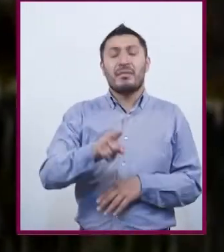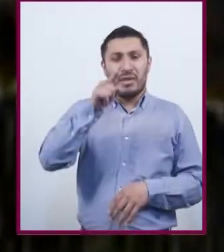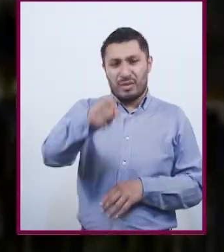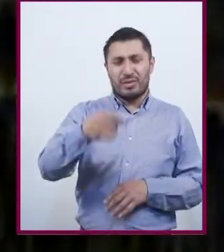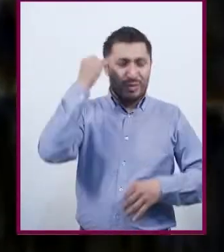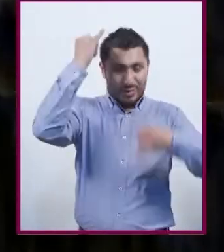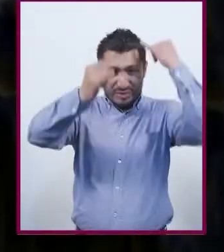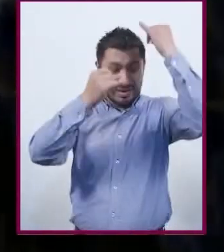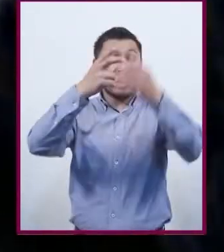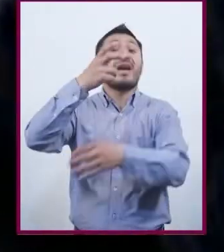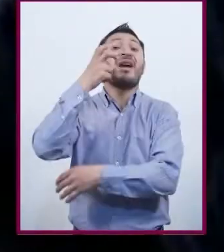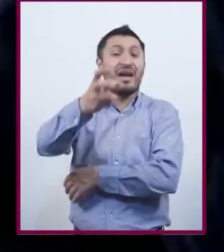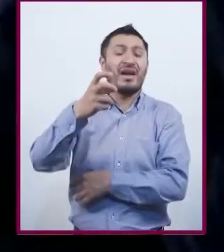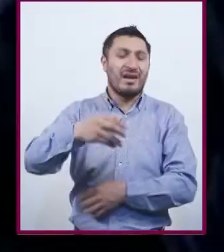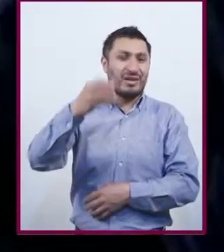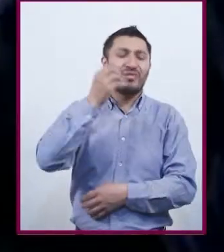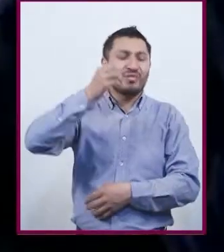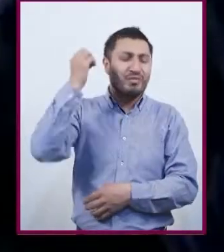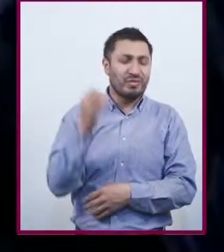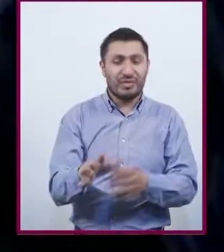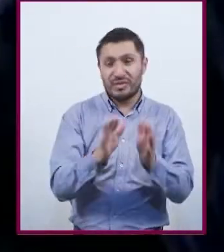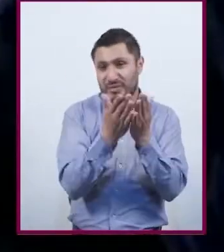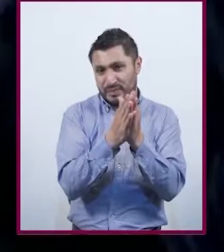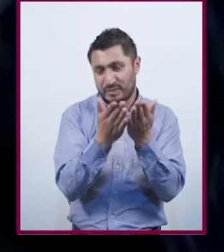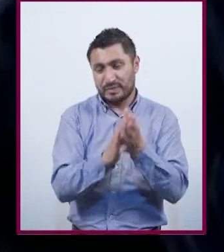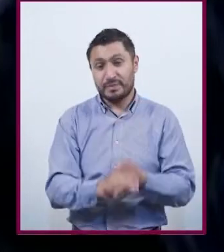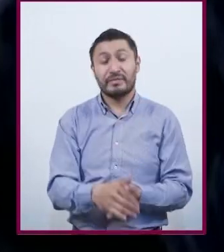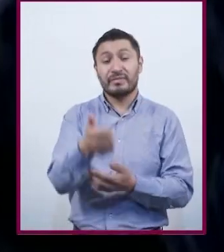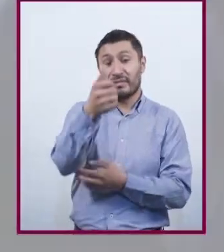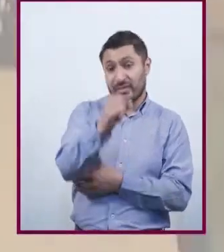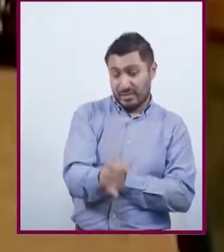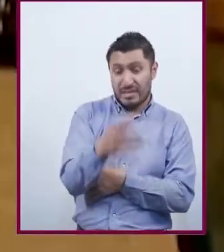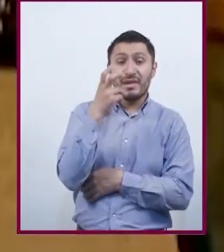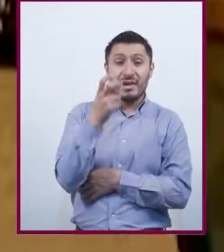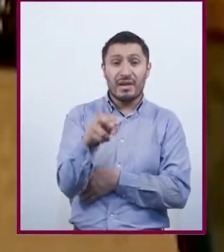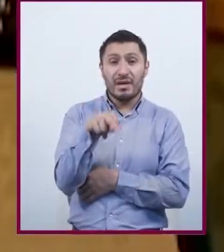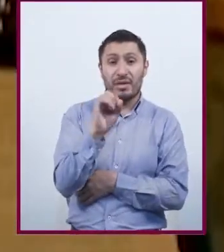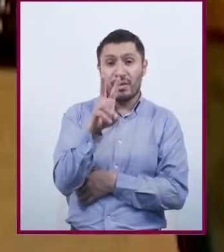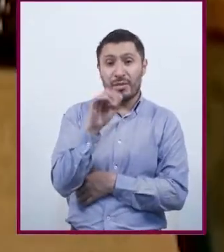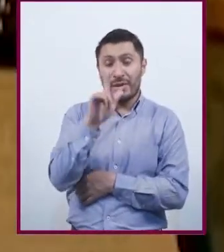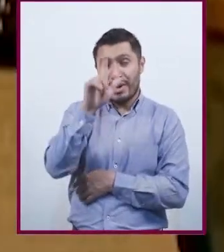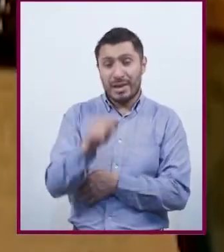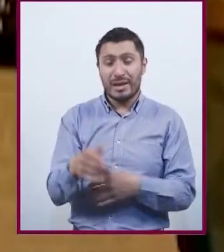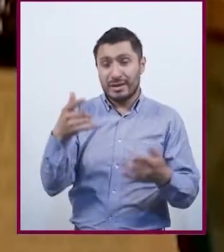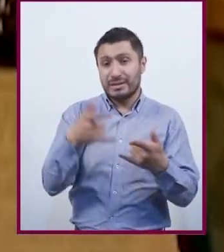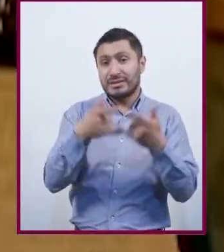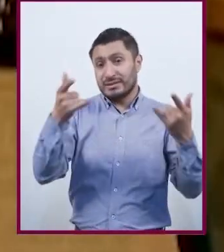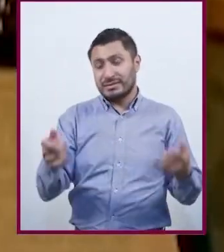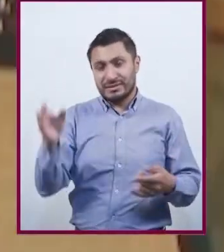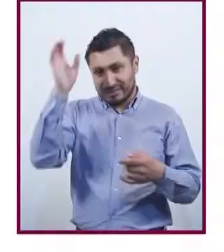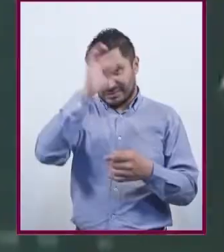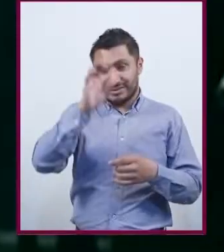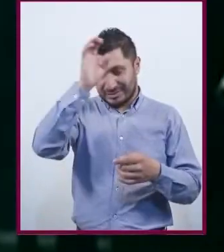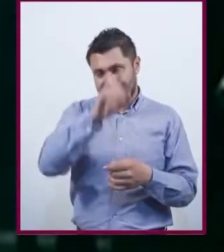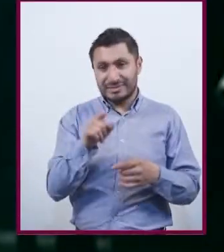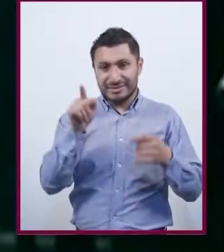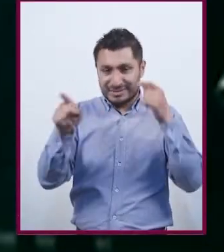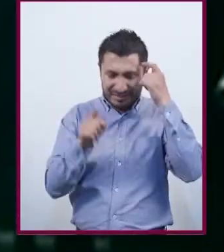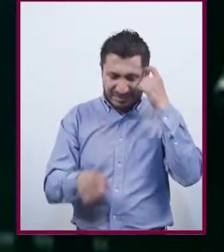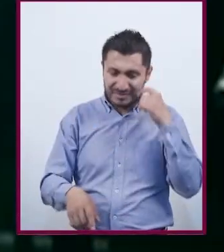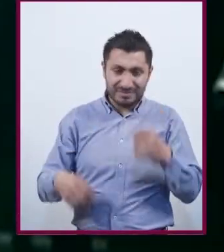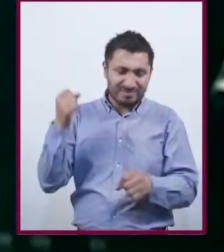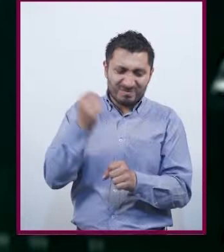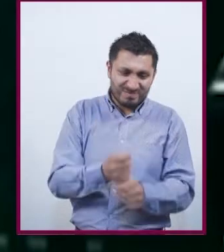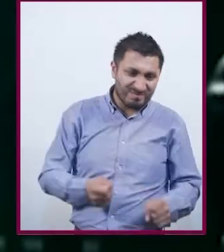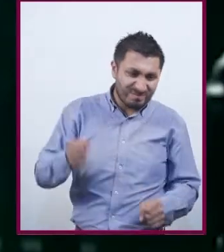o la lectora se lo imaginen. Eso es lo padre de la literatura. Así pues, la novela narra la historia de ese científico